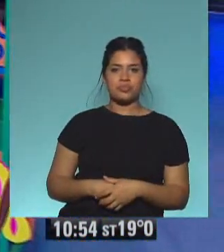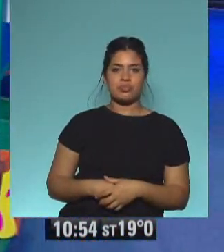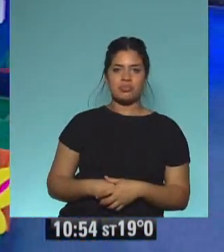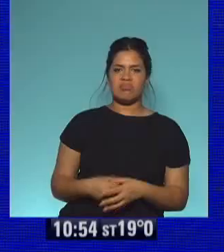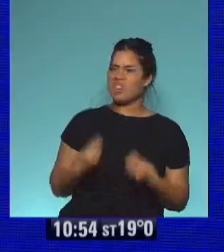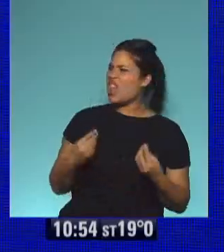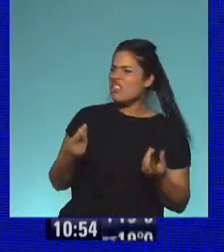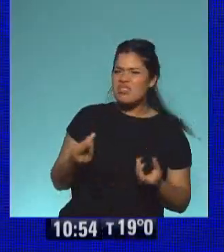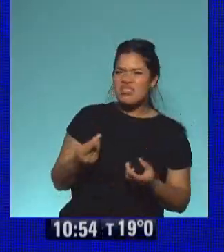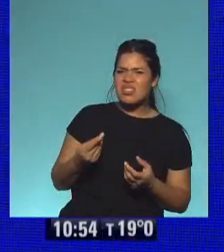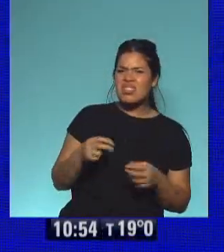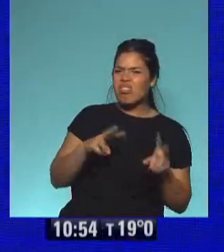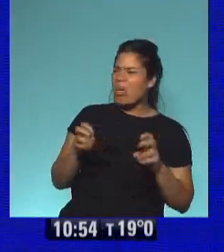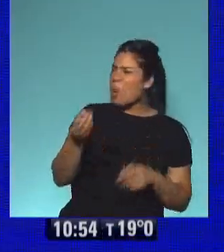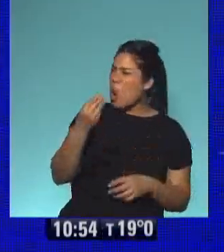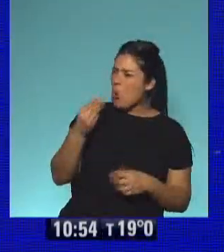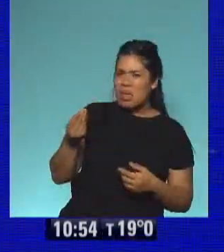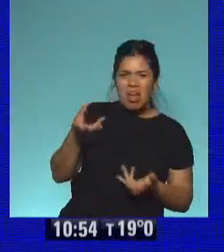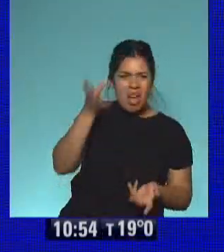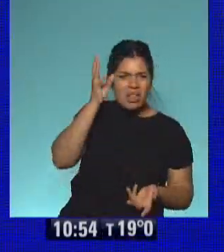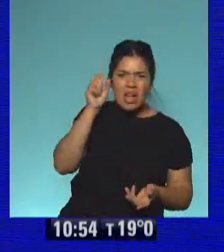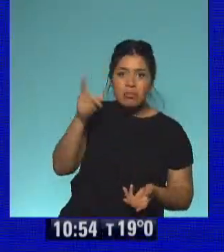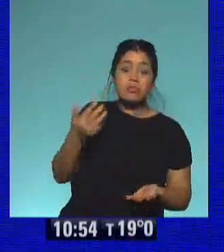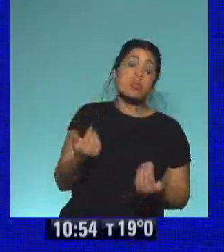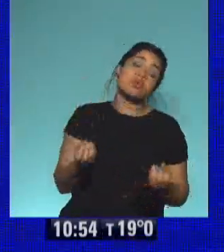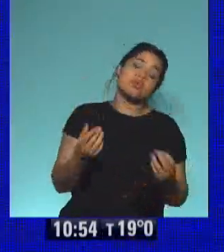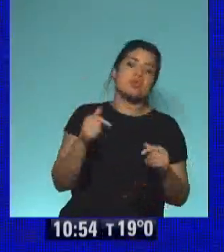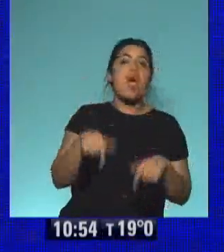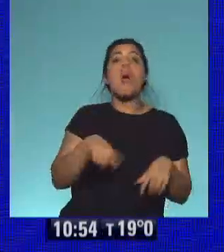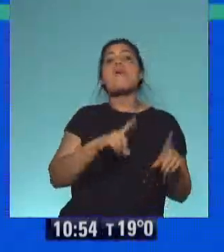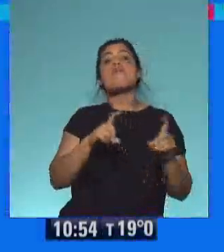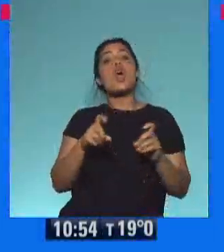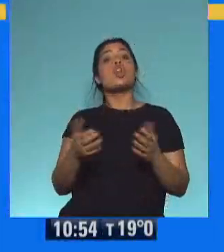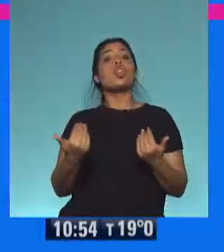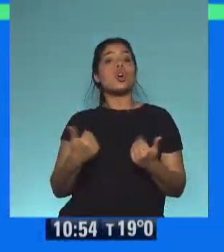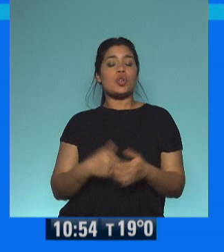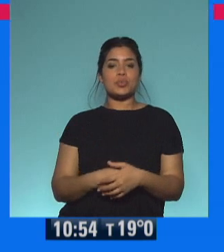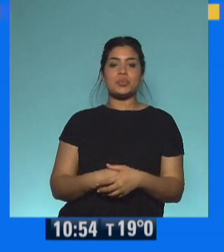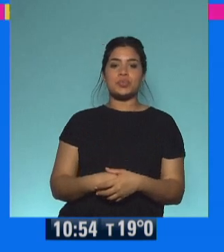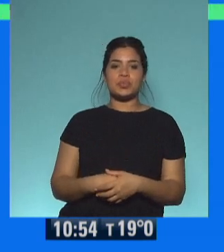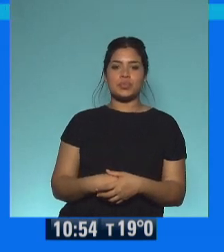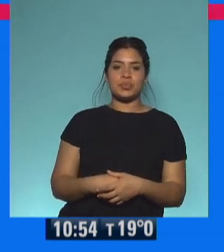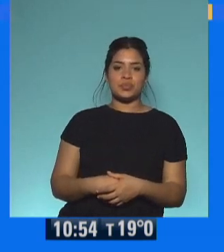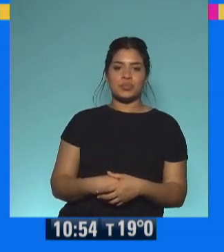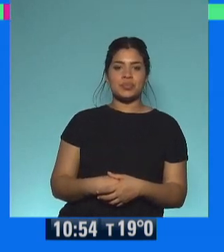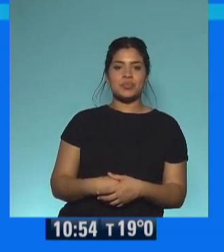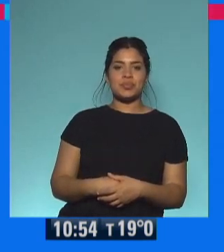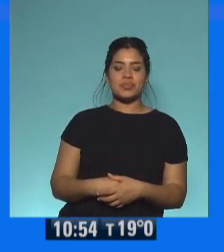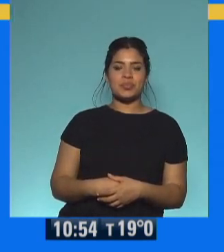Pogliatella. Focaccia. Bueno, vamos a ver alguna foto de los chicos y las chicas que Estoy ya nos fascinada. Están mandando. Qué suerte ver a